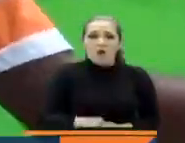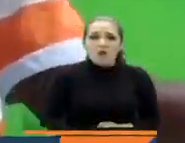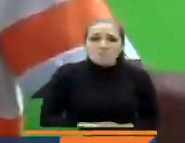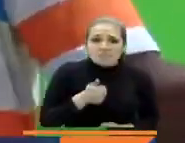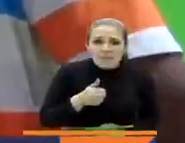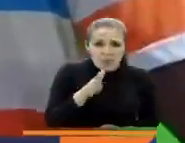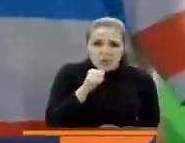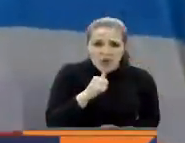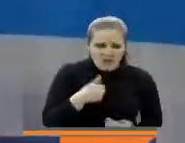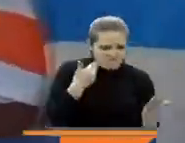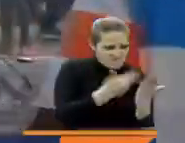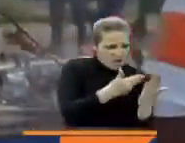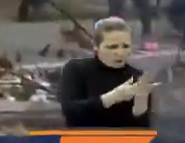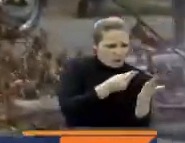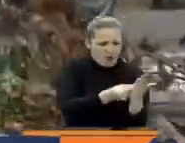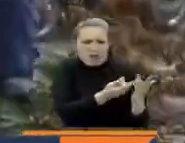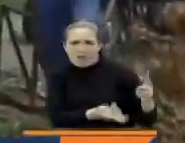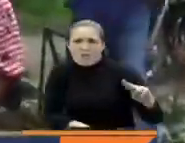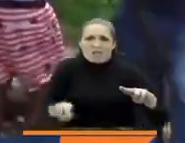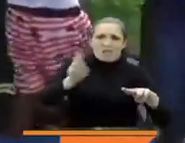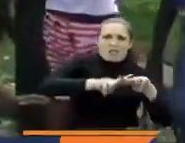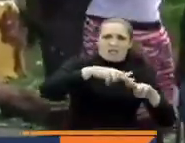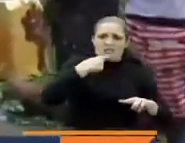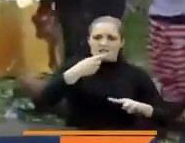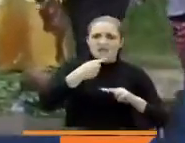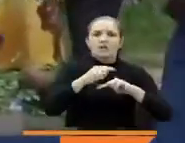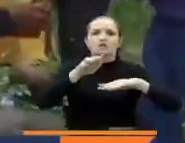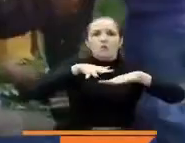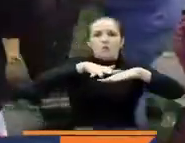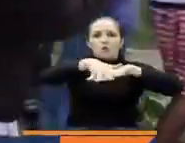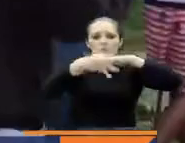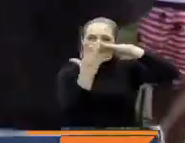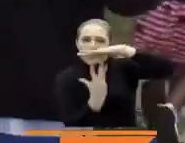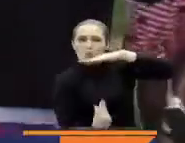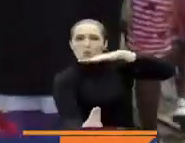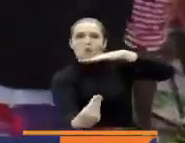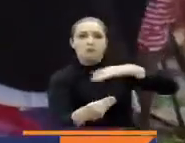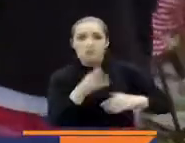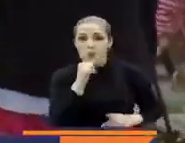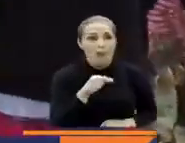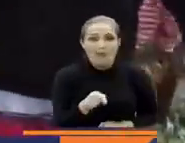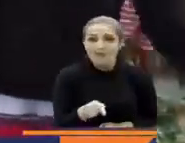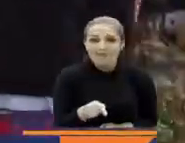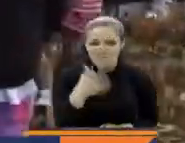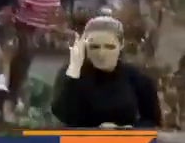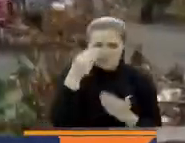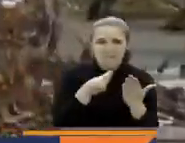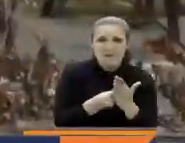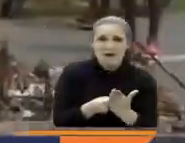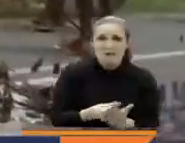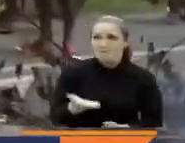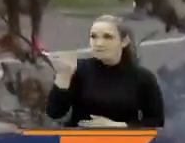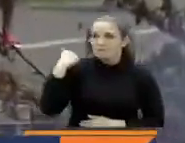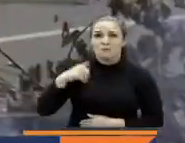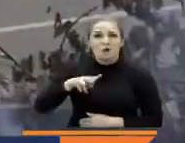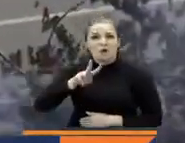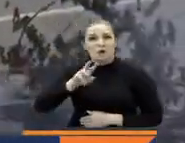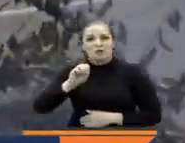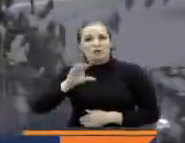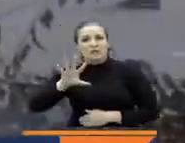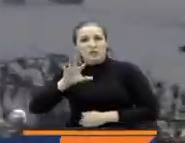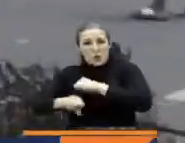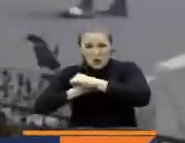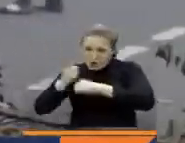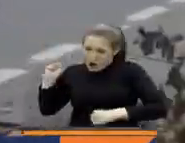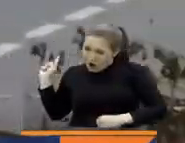está llegando el cobro por el alcantarillado. Alcantarillado que aseguran no tienen desde hace 205 años que se fundó